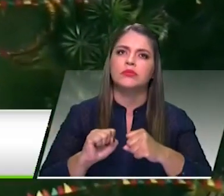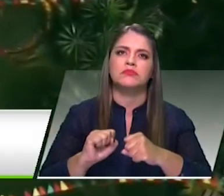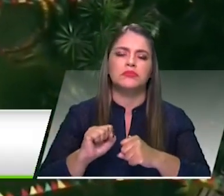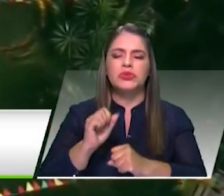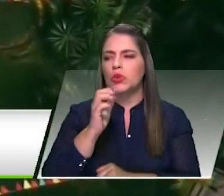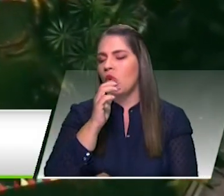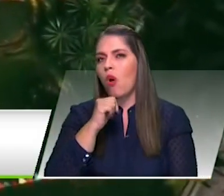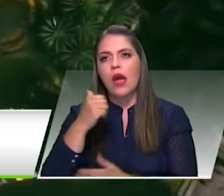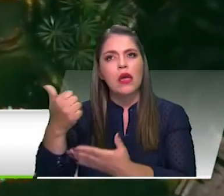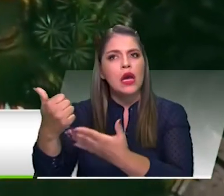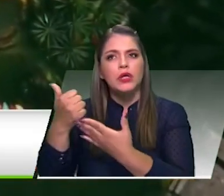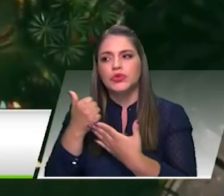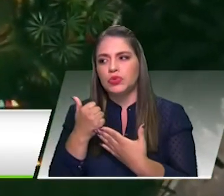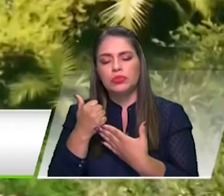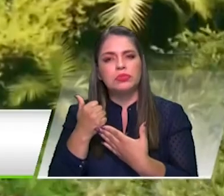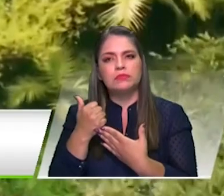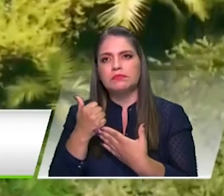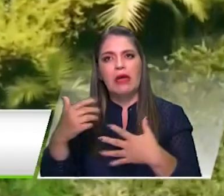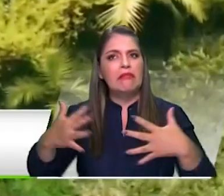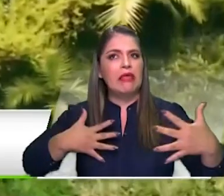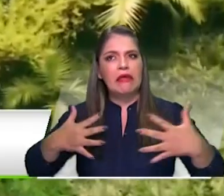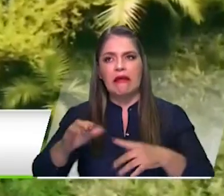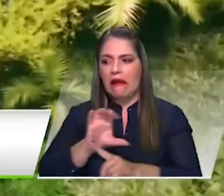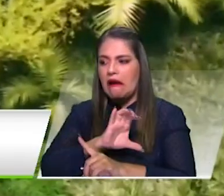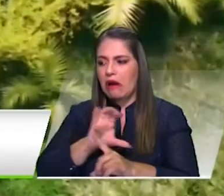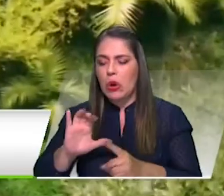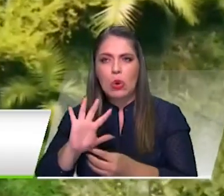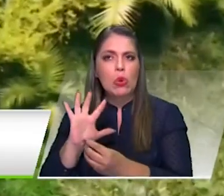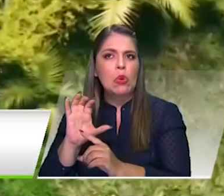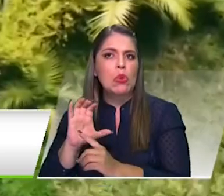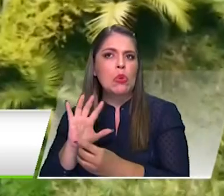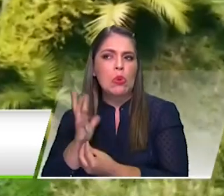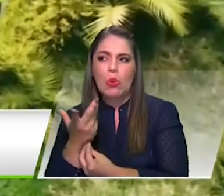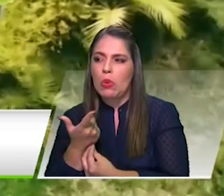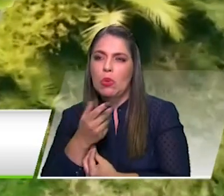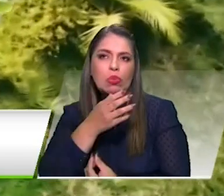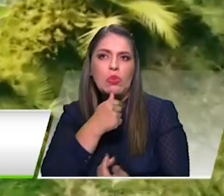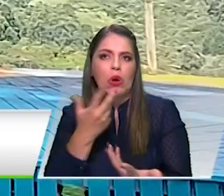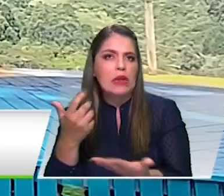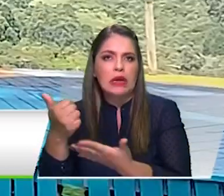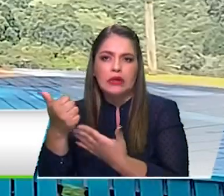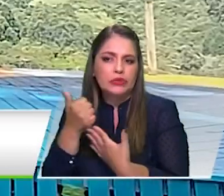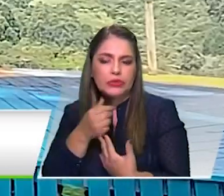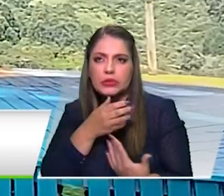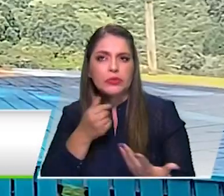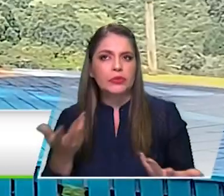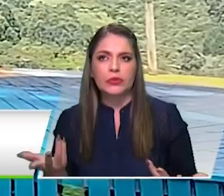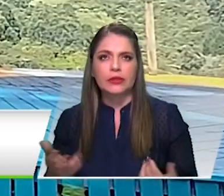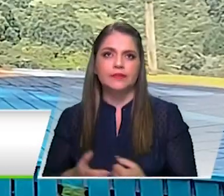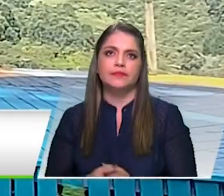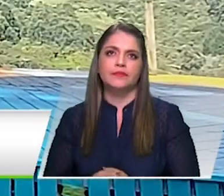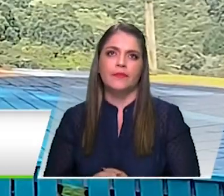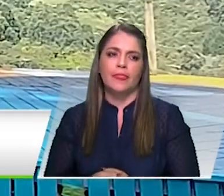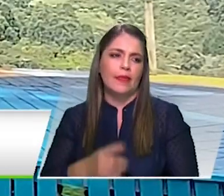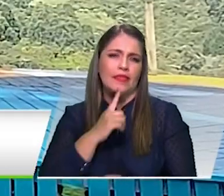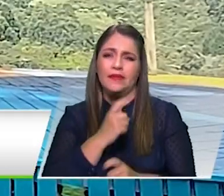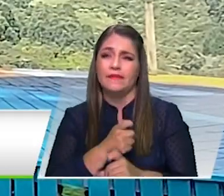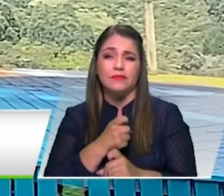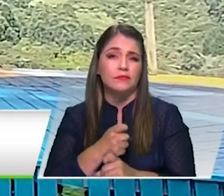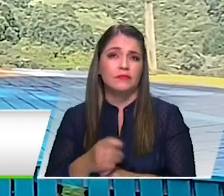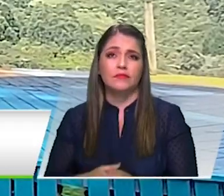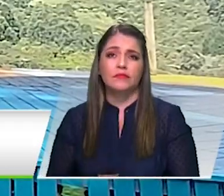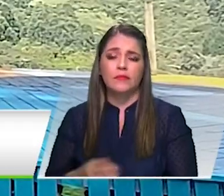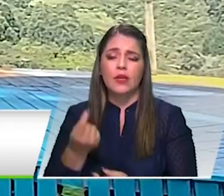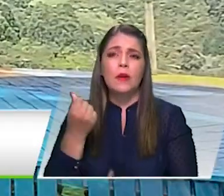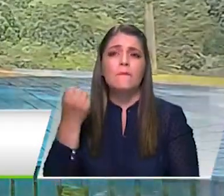plan de salvamento para el arte y la cultura eficiente, a nivel público muy limitado porque los recursos